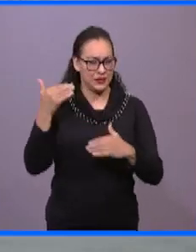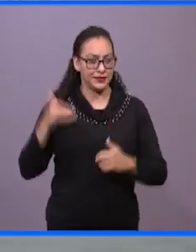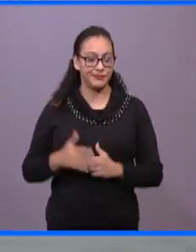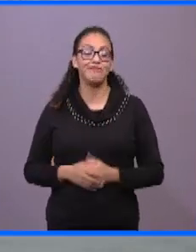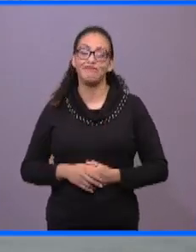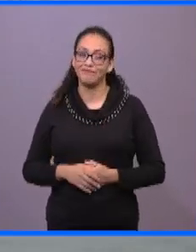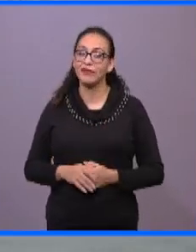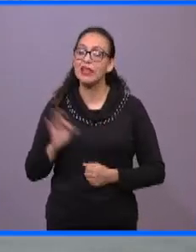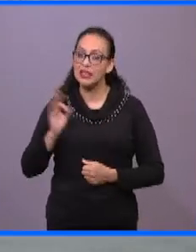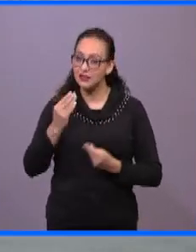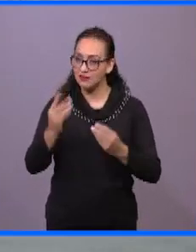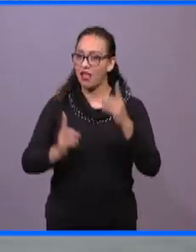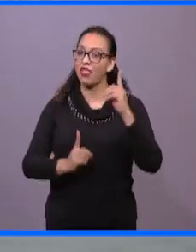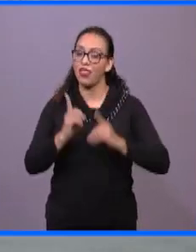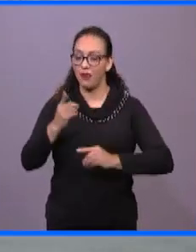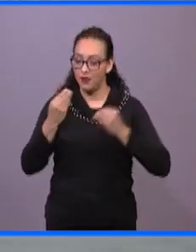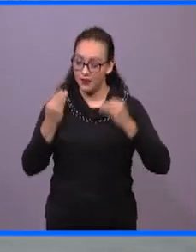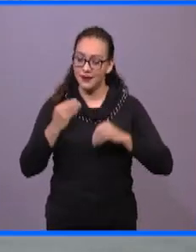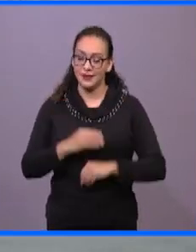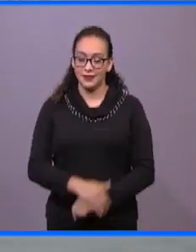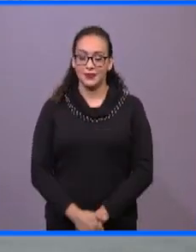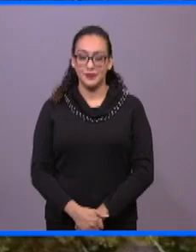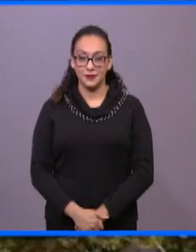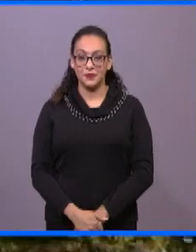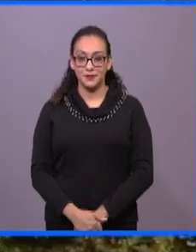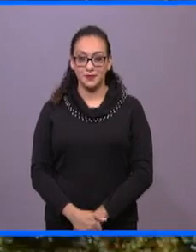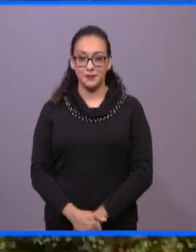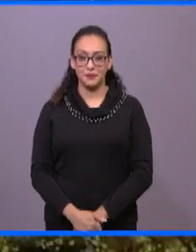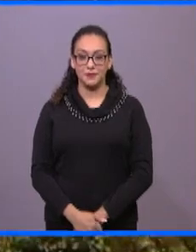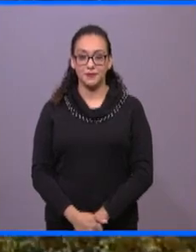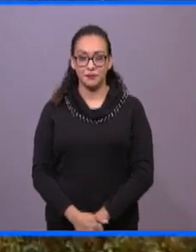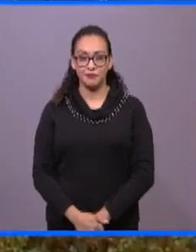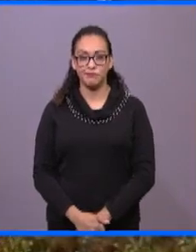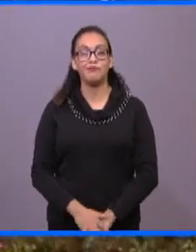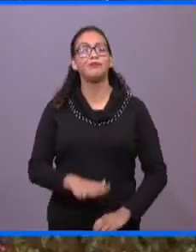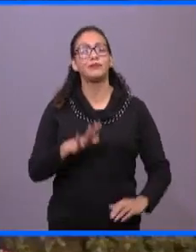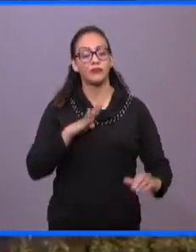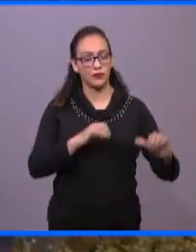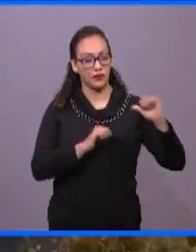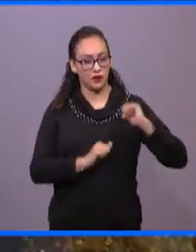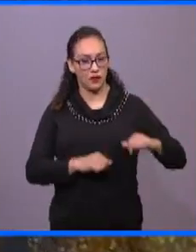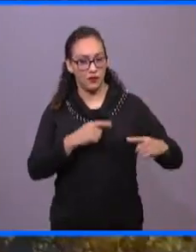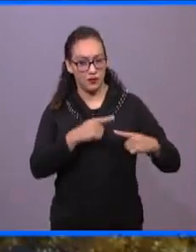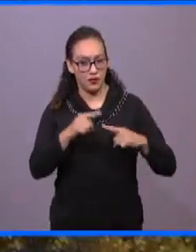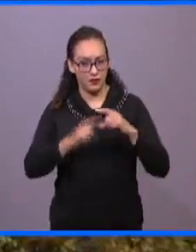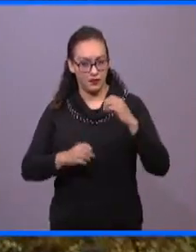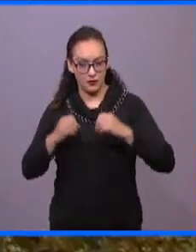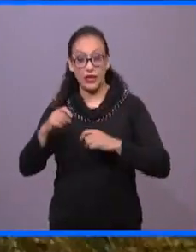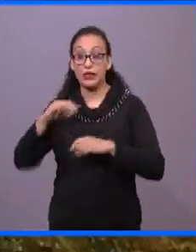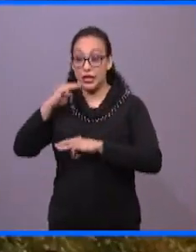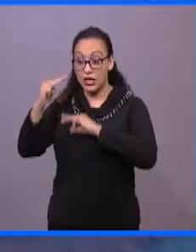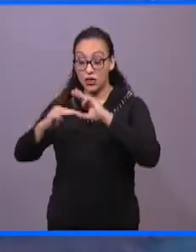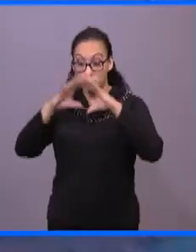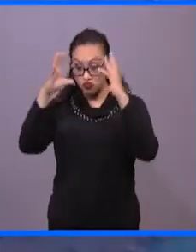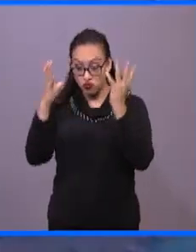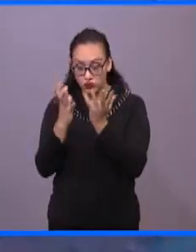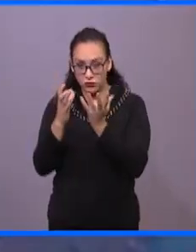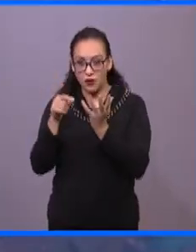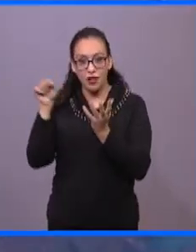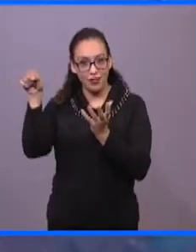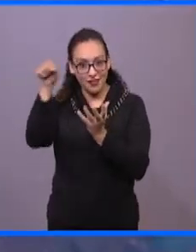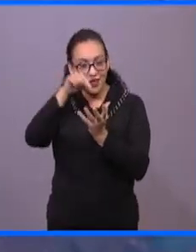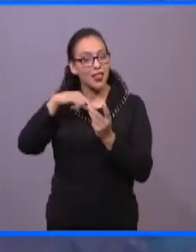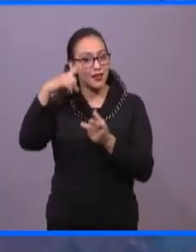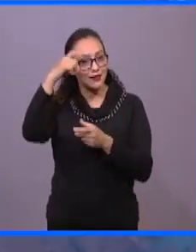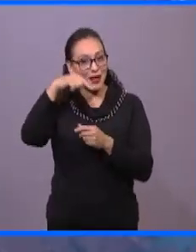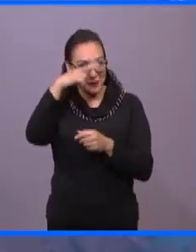que existan dudas sobre los resultados. Diversos poderes judiciales en el mundo se encuentran en crisis. Enfrentan